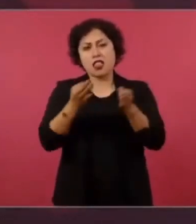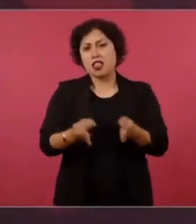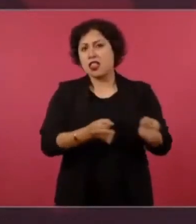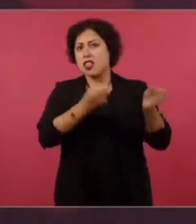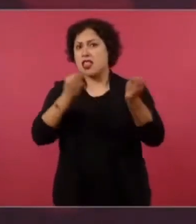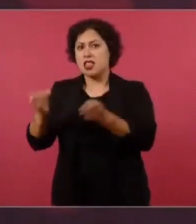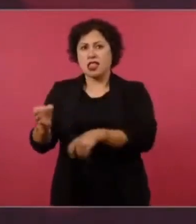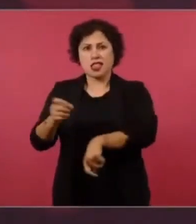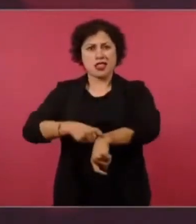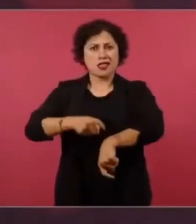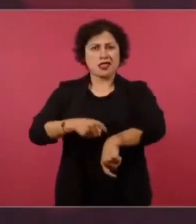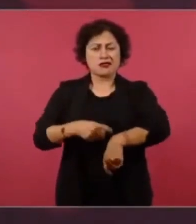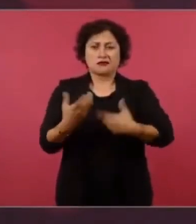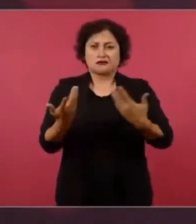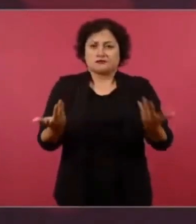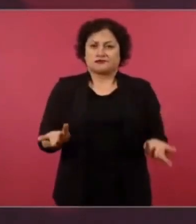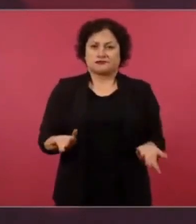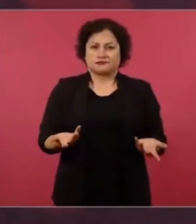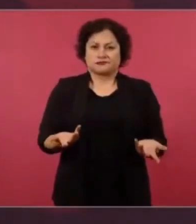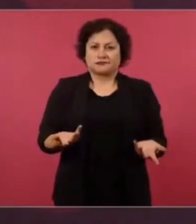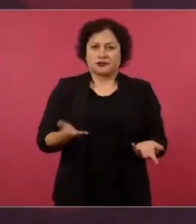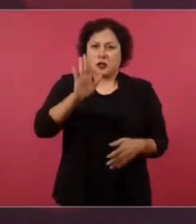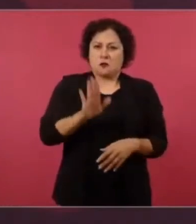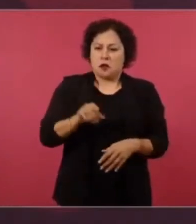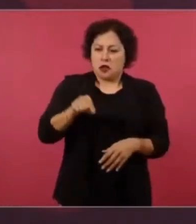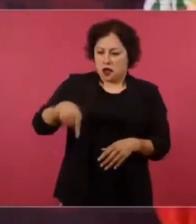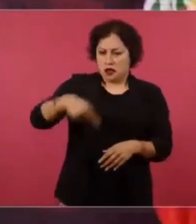Ya aparecen los jueces de aquí